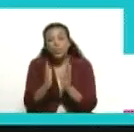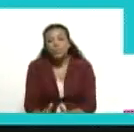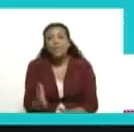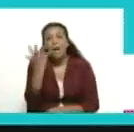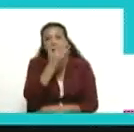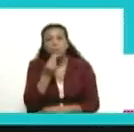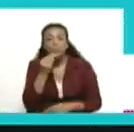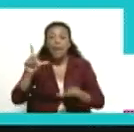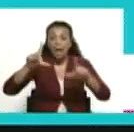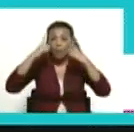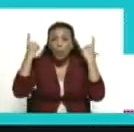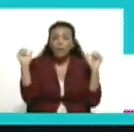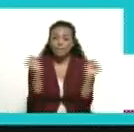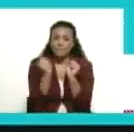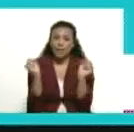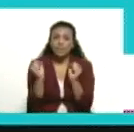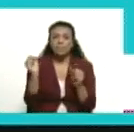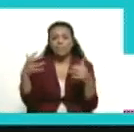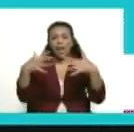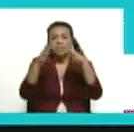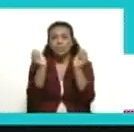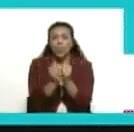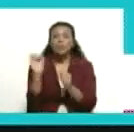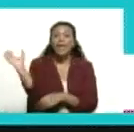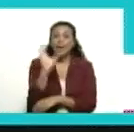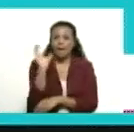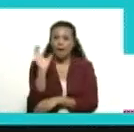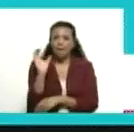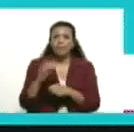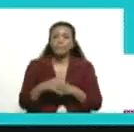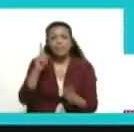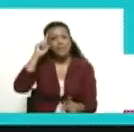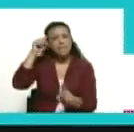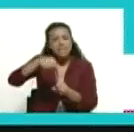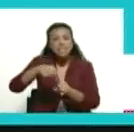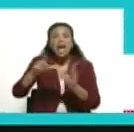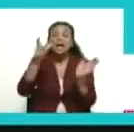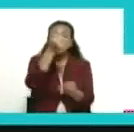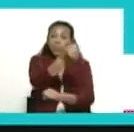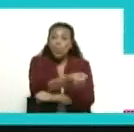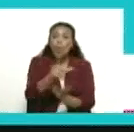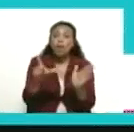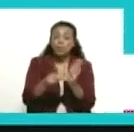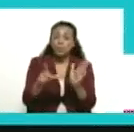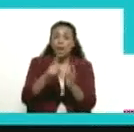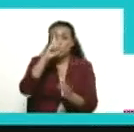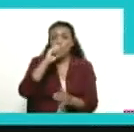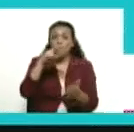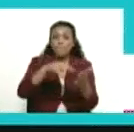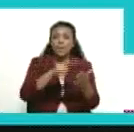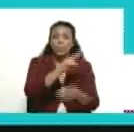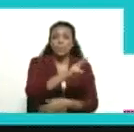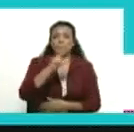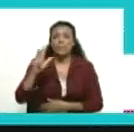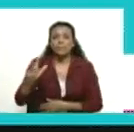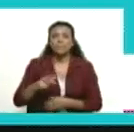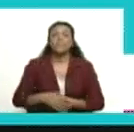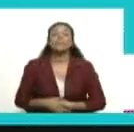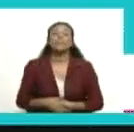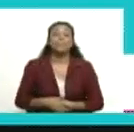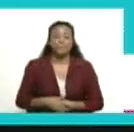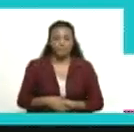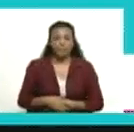cabo entre La Guaira, Mérida, Anzoátegui y Caracas, dirigido a los bachilleres que se gradúan este año 2022 a